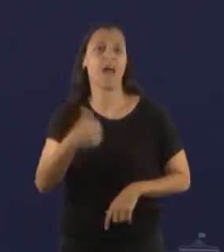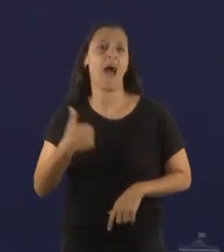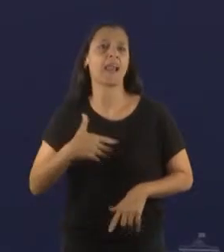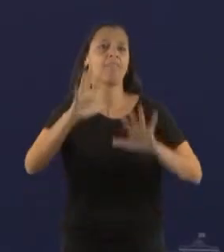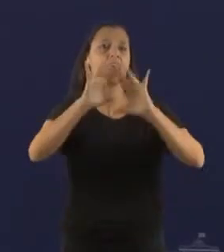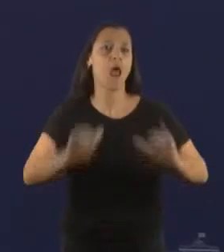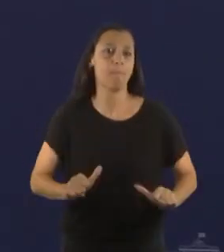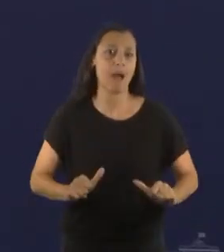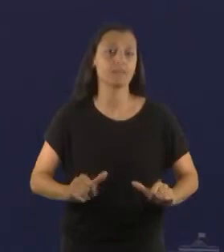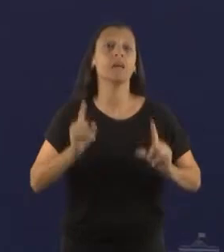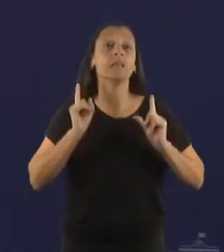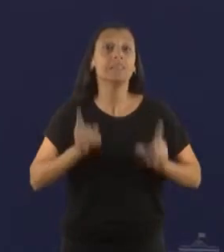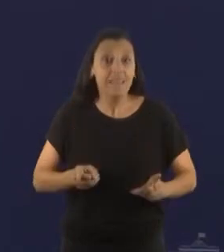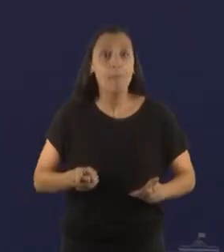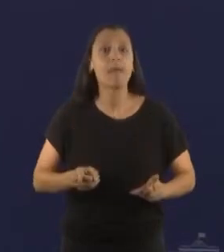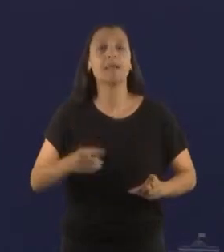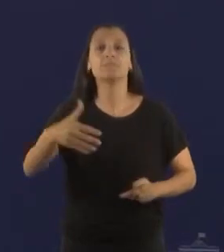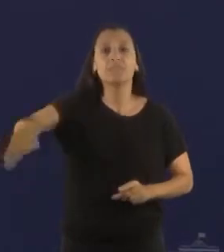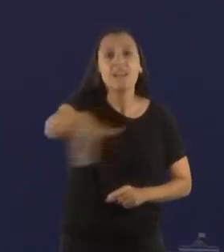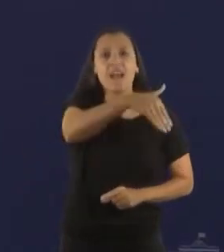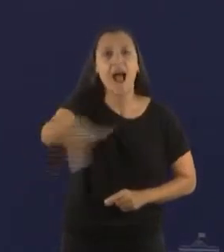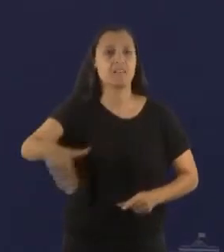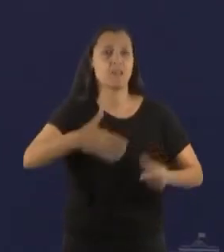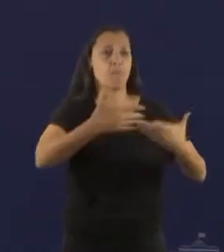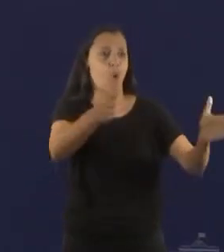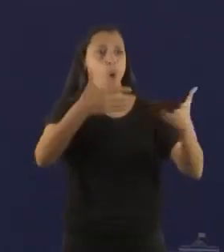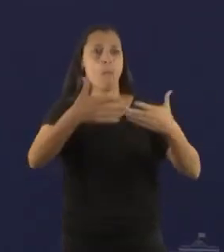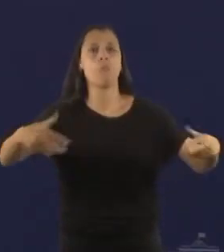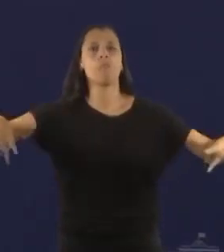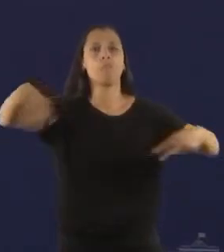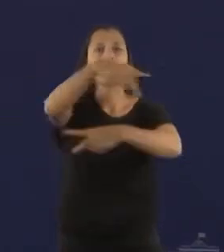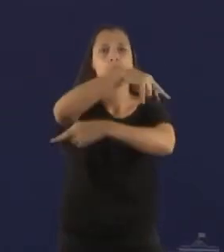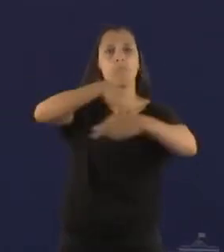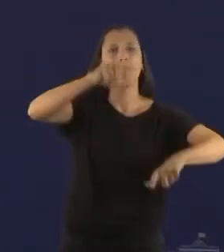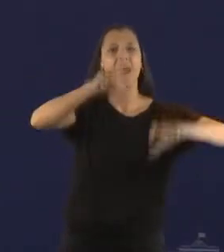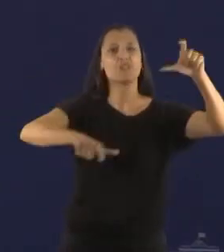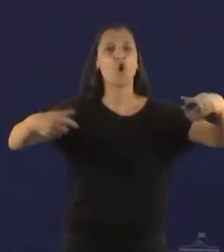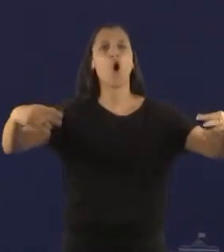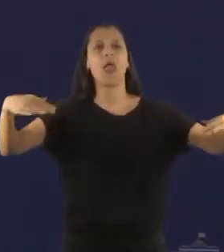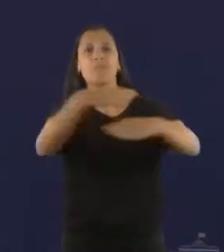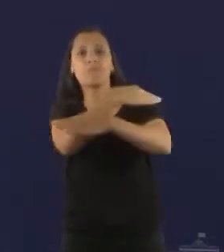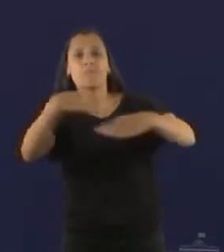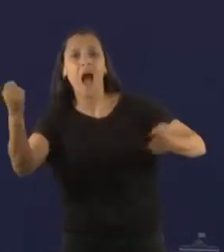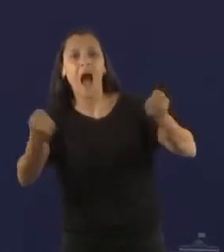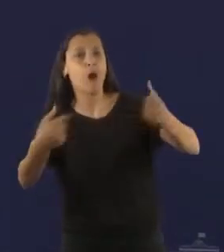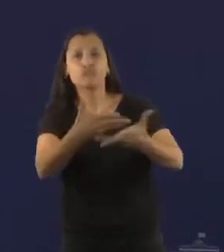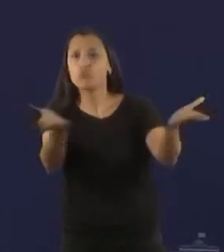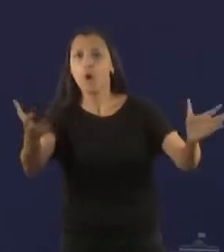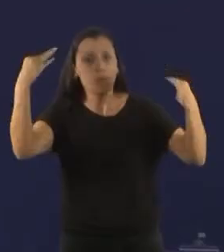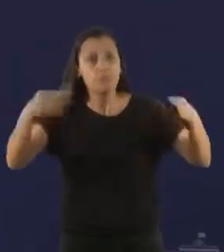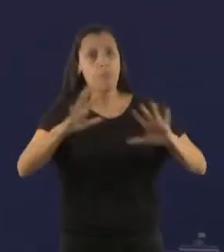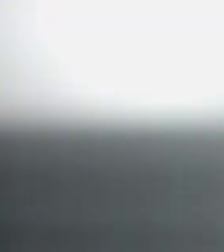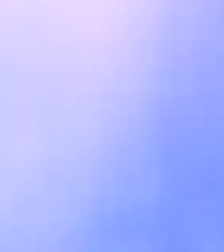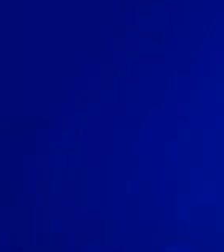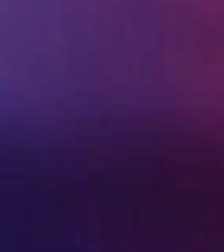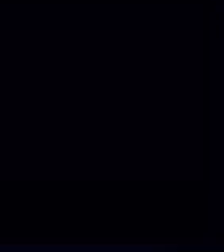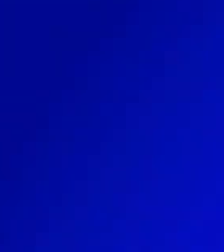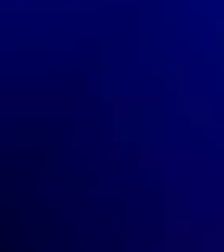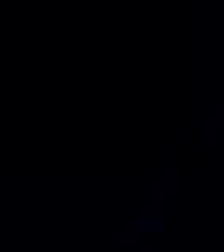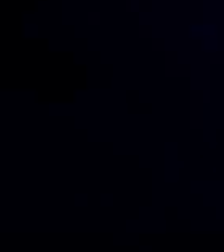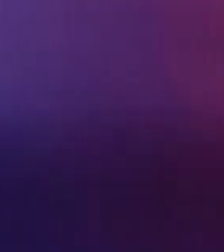y con las vías de circulación liberadas para que todos podamos eh transitar libremente y en